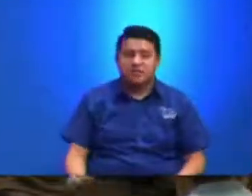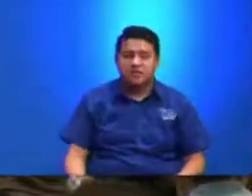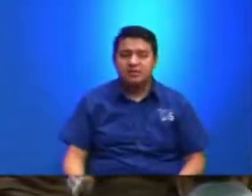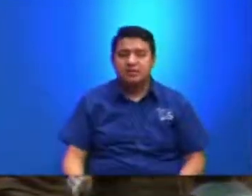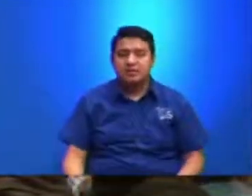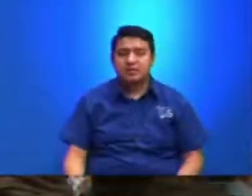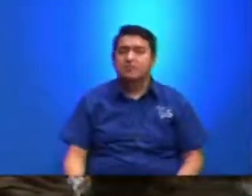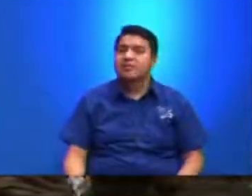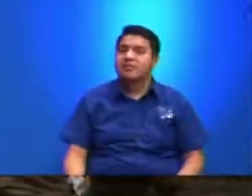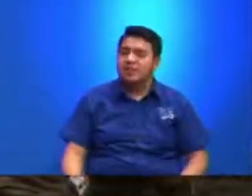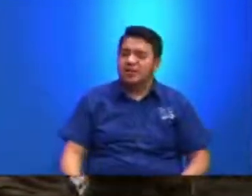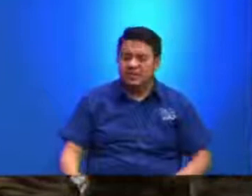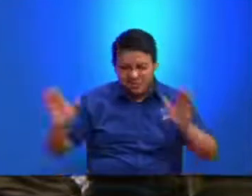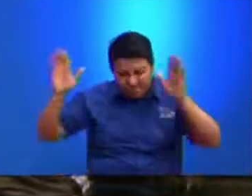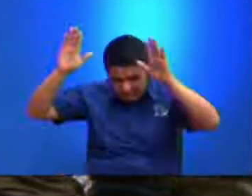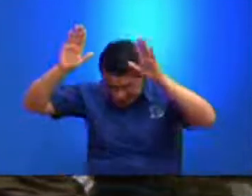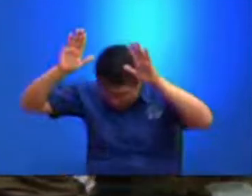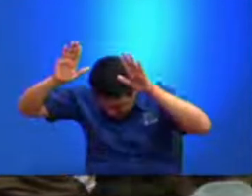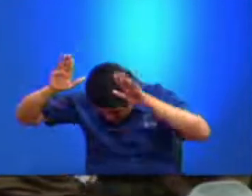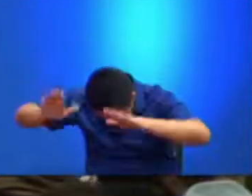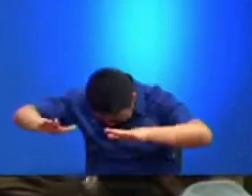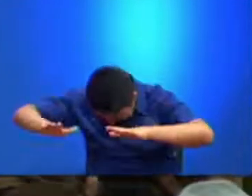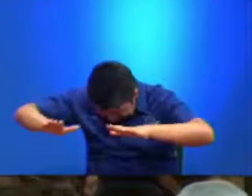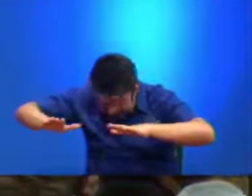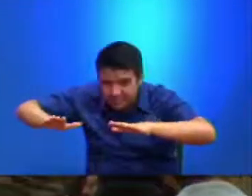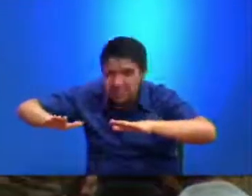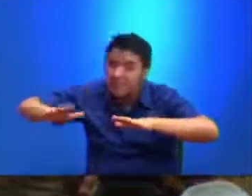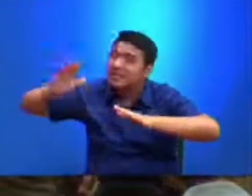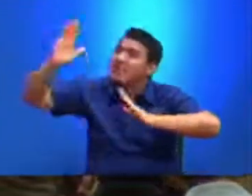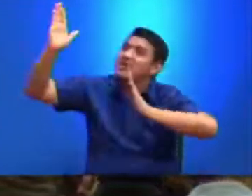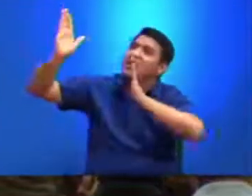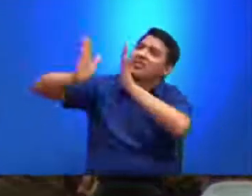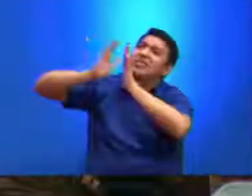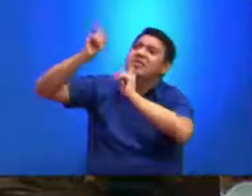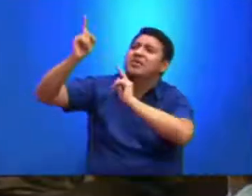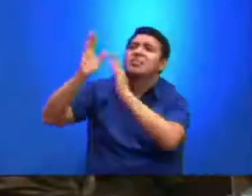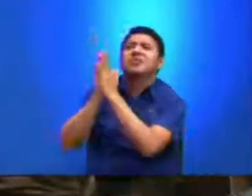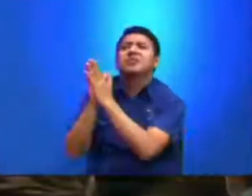Tirado a tus pies, Señor, pidiéndote misericordia.